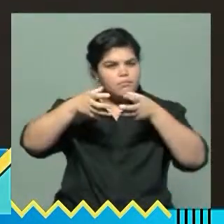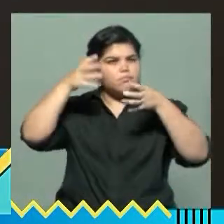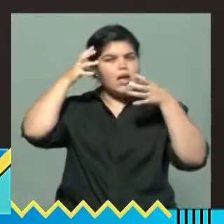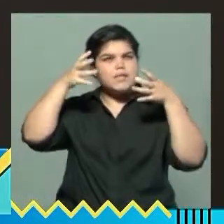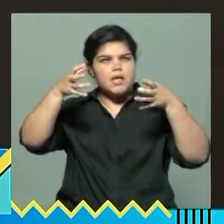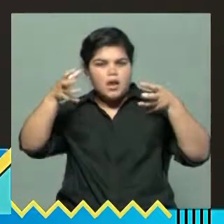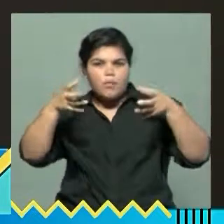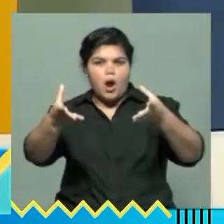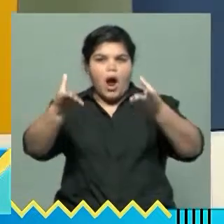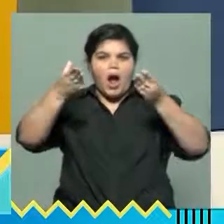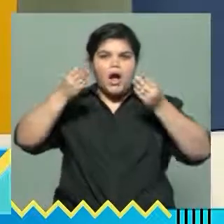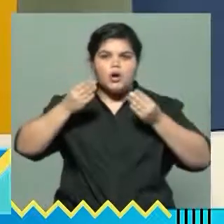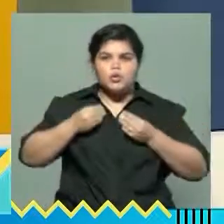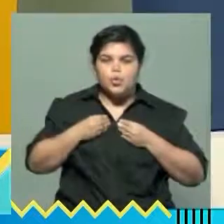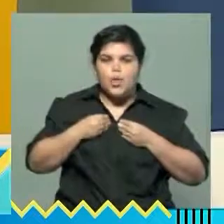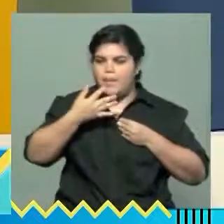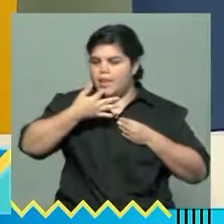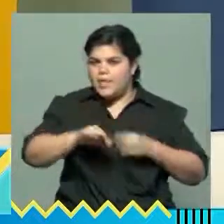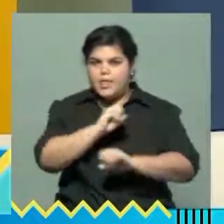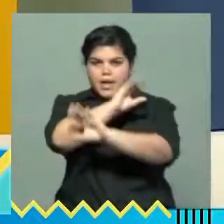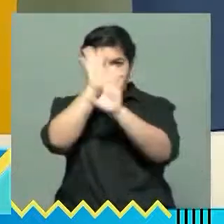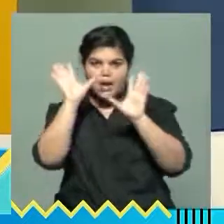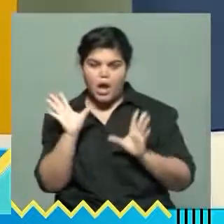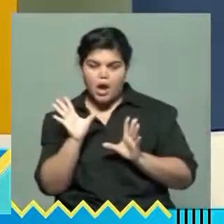permite, como bien dice esta frase tan antigua,